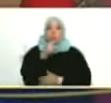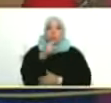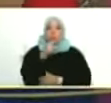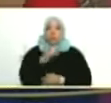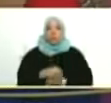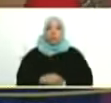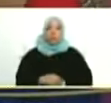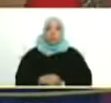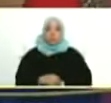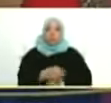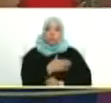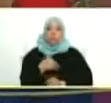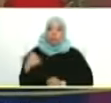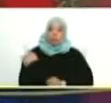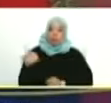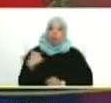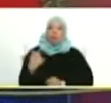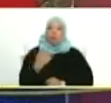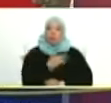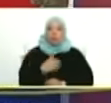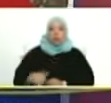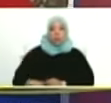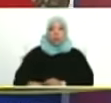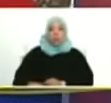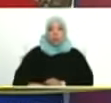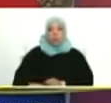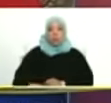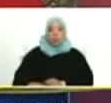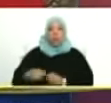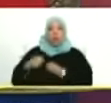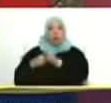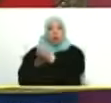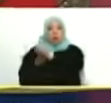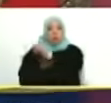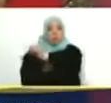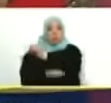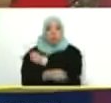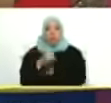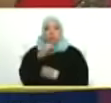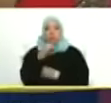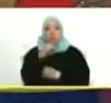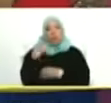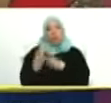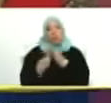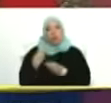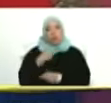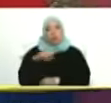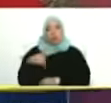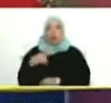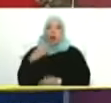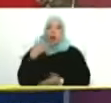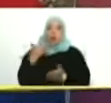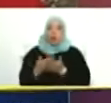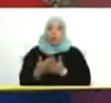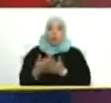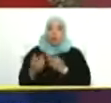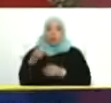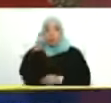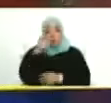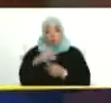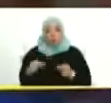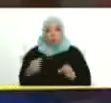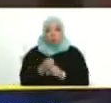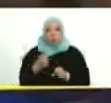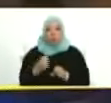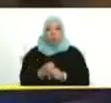quiero decirle, presidente, que las bases de misiones hoy son lo que soy gracias a la territorialización,